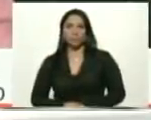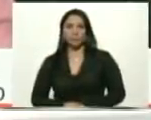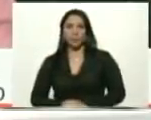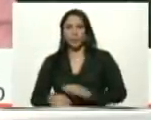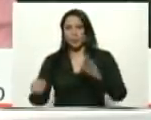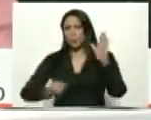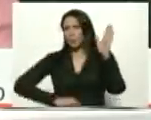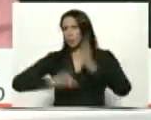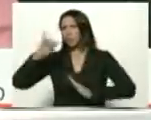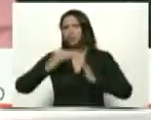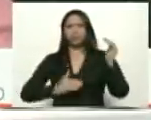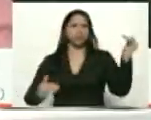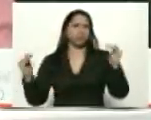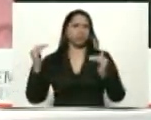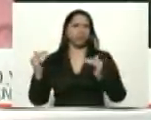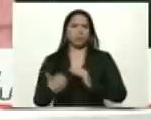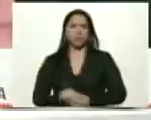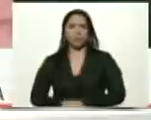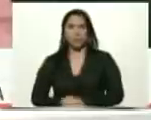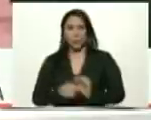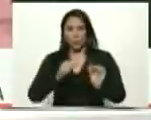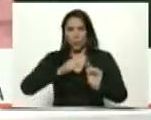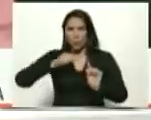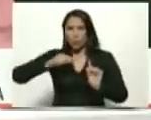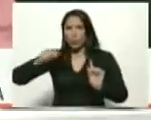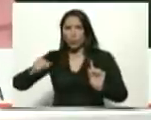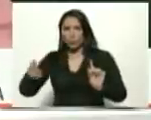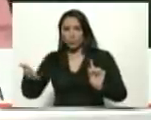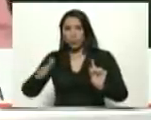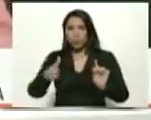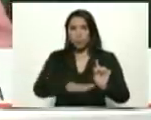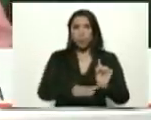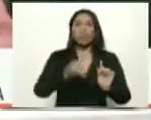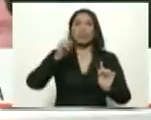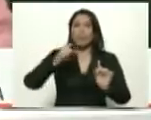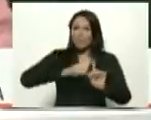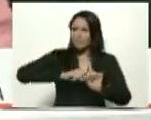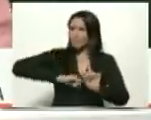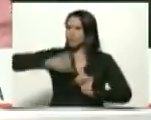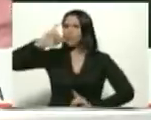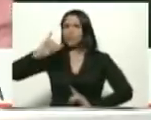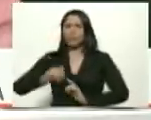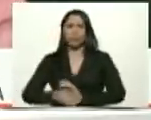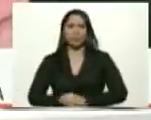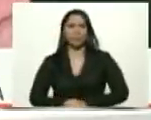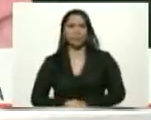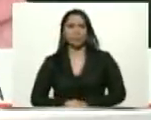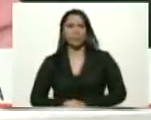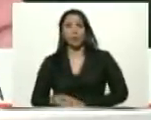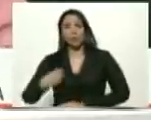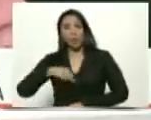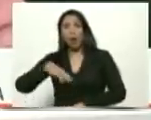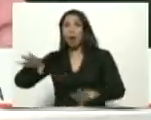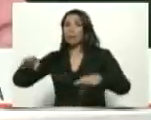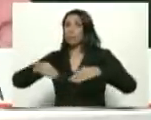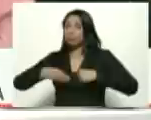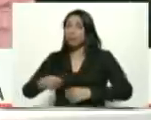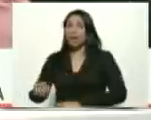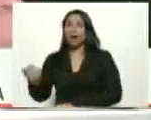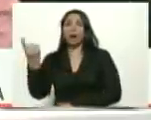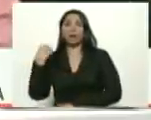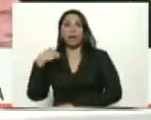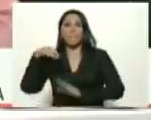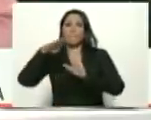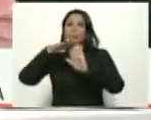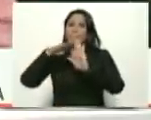disparada. La curva de fallecidos disparada. Hemos tomado desde ayer